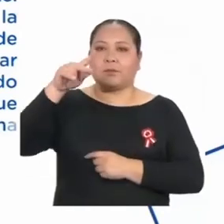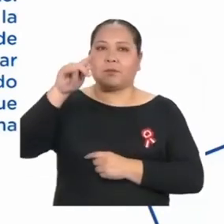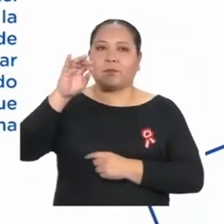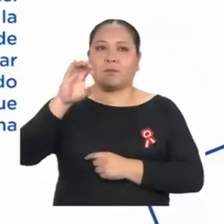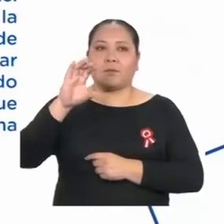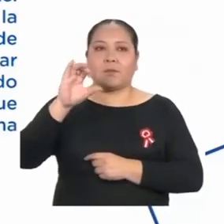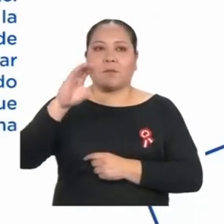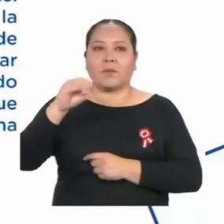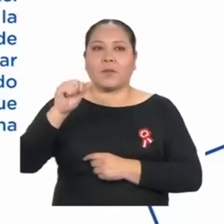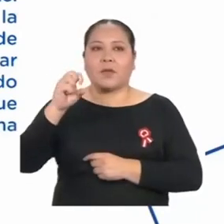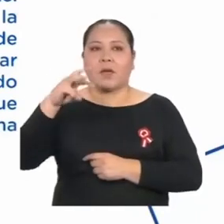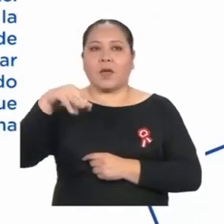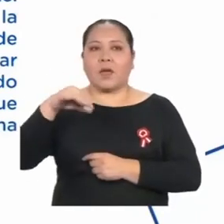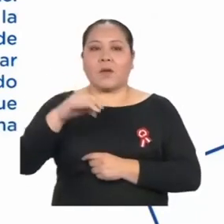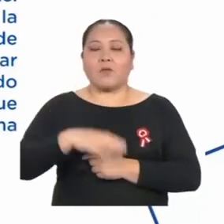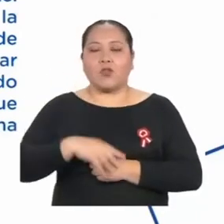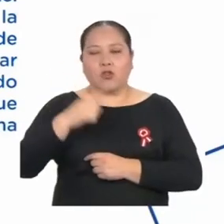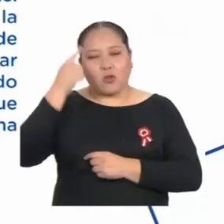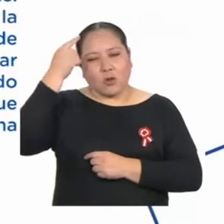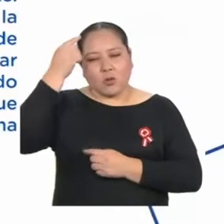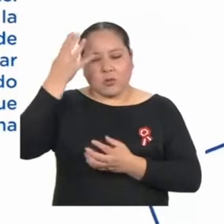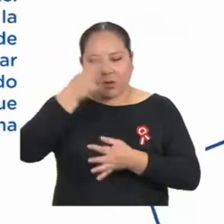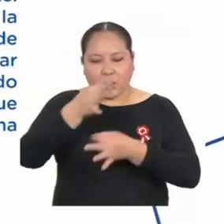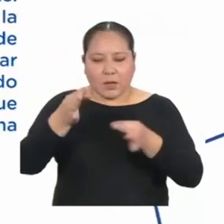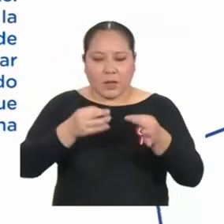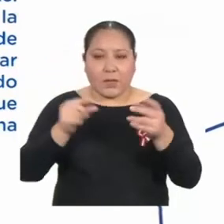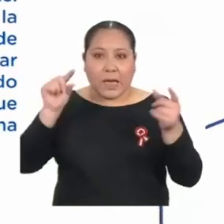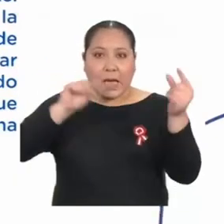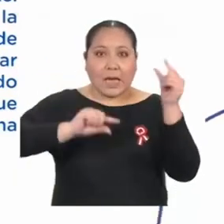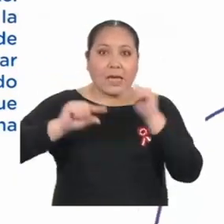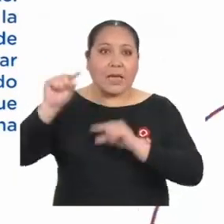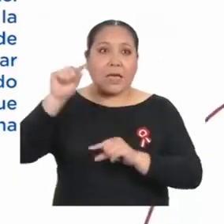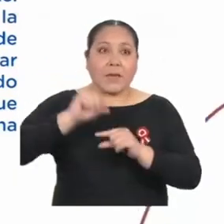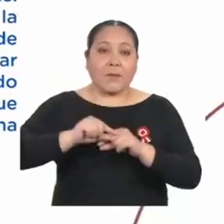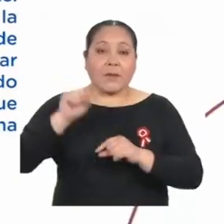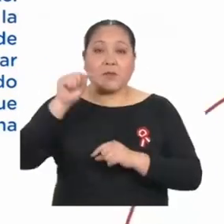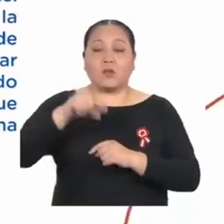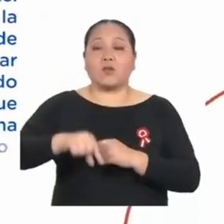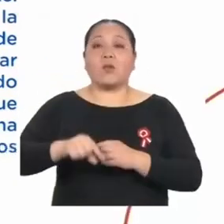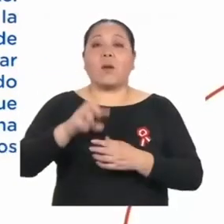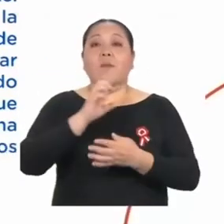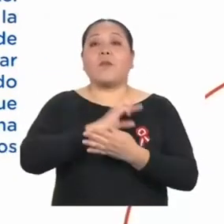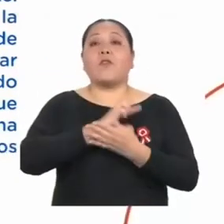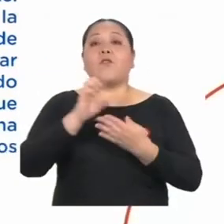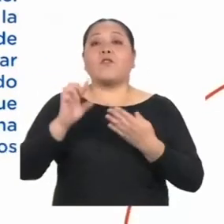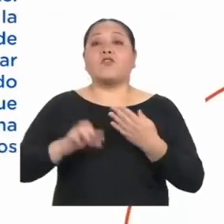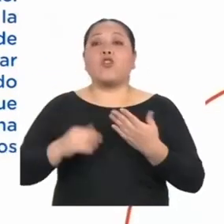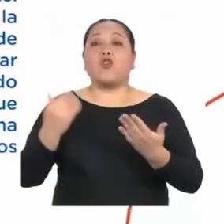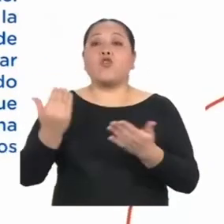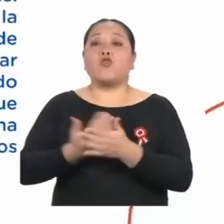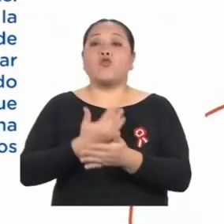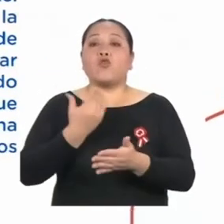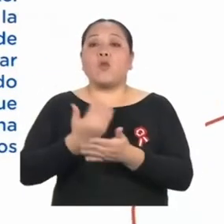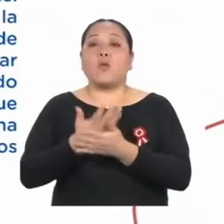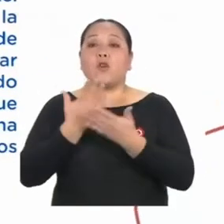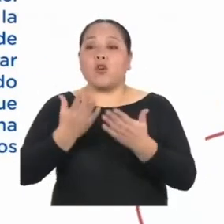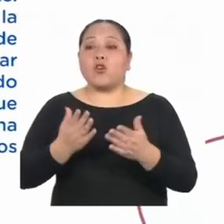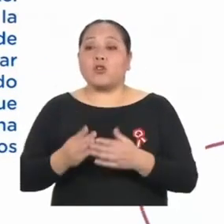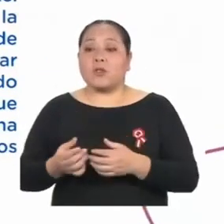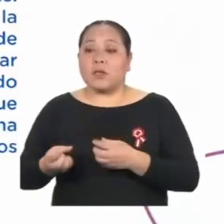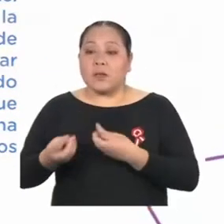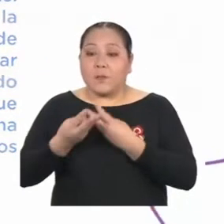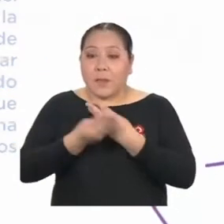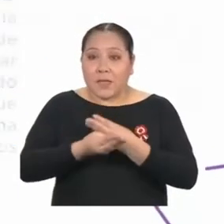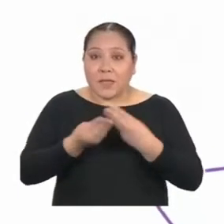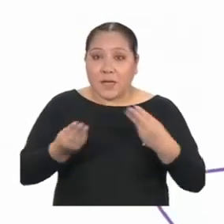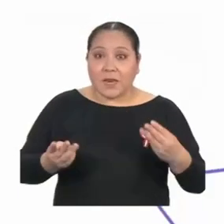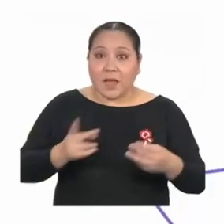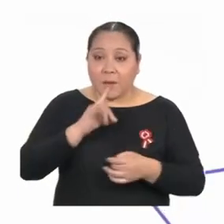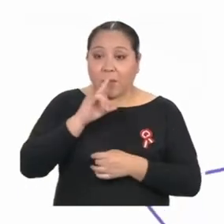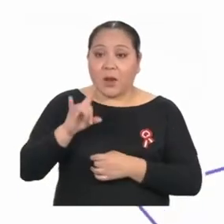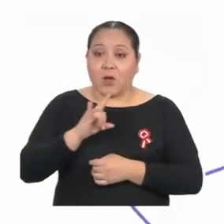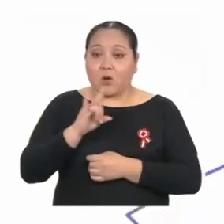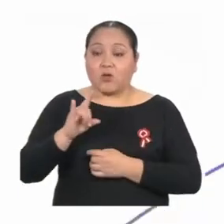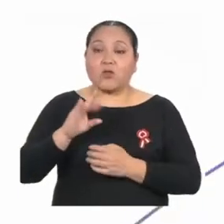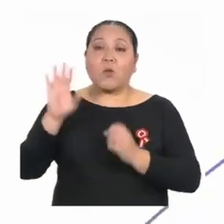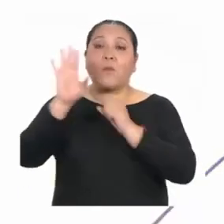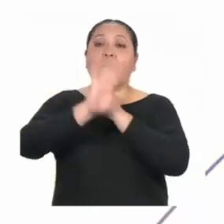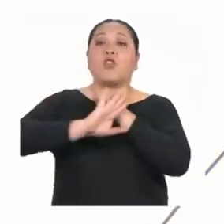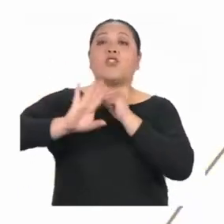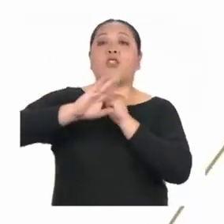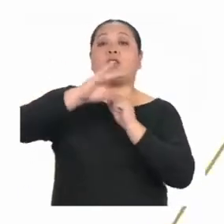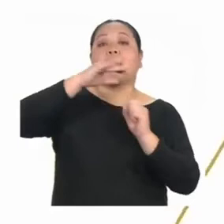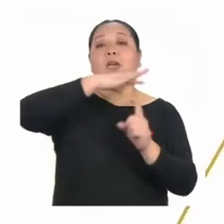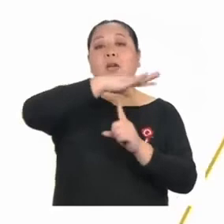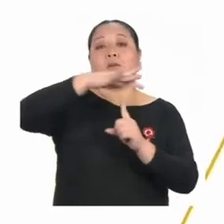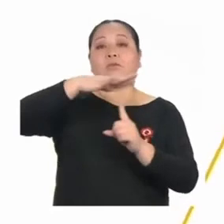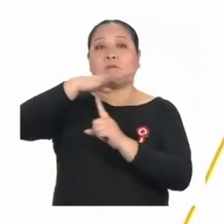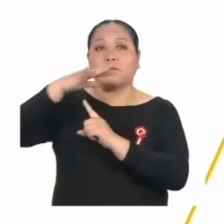ingeniería química, una carrera que me permitirá desarrollar nuevos procesos y productos para usos ambientales. A fin de